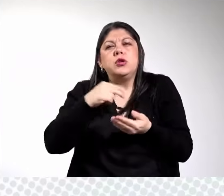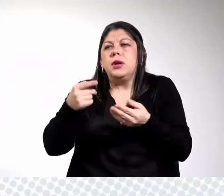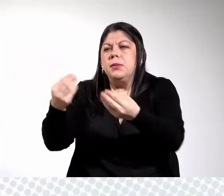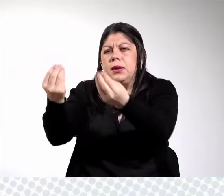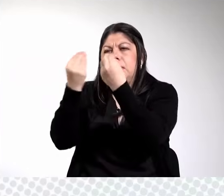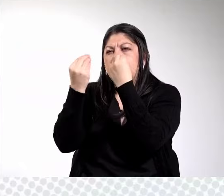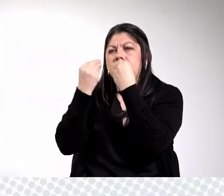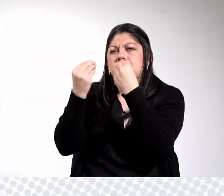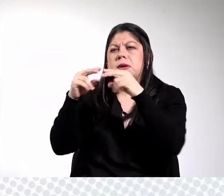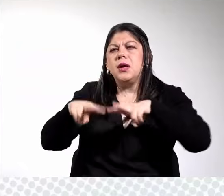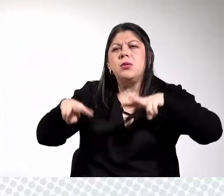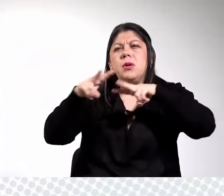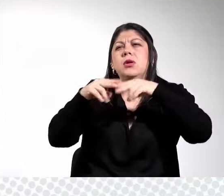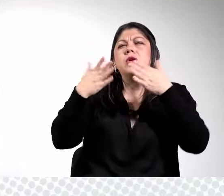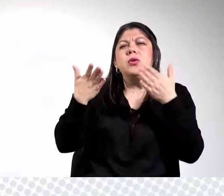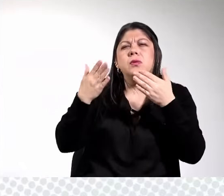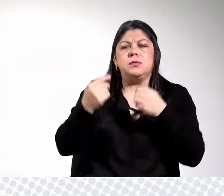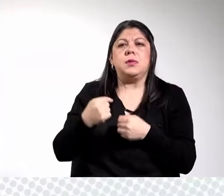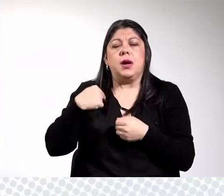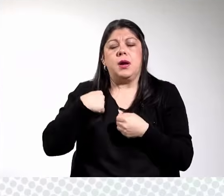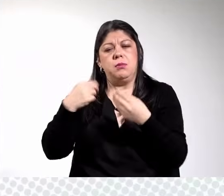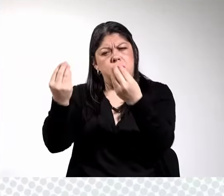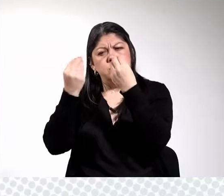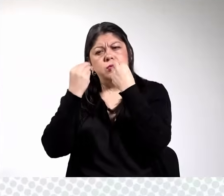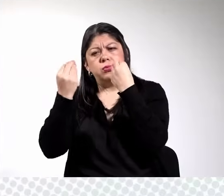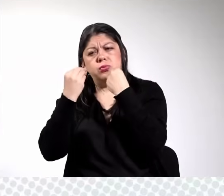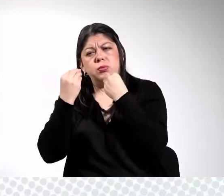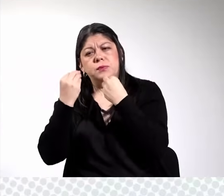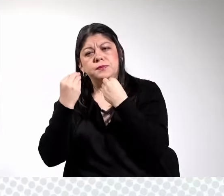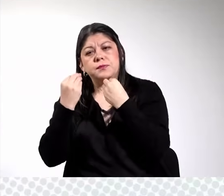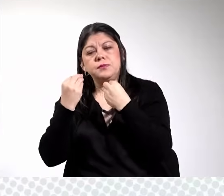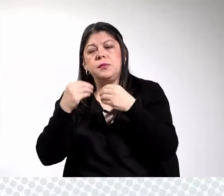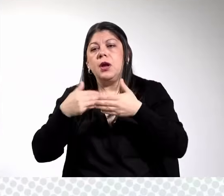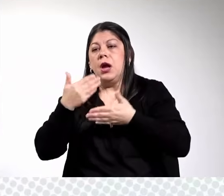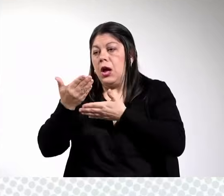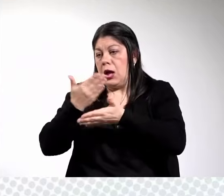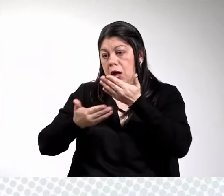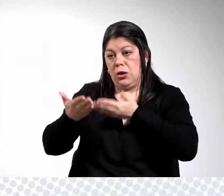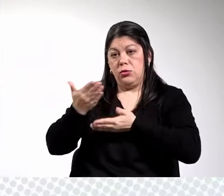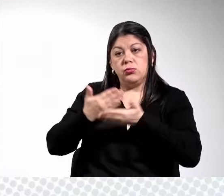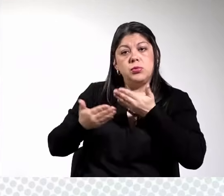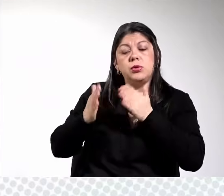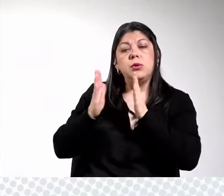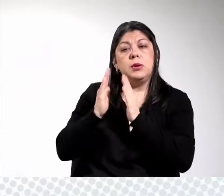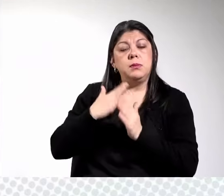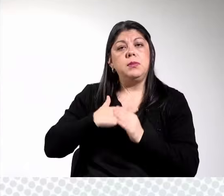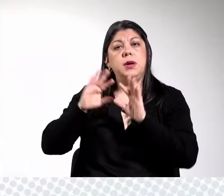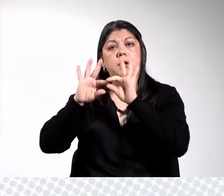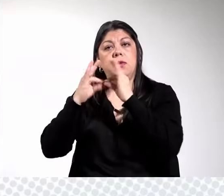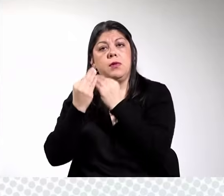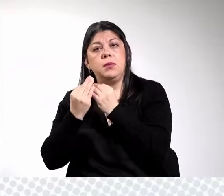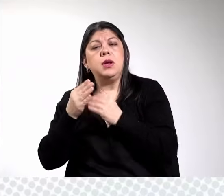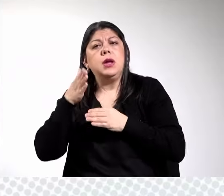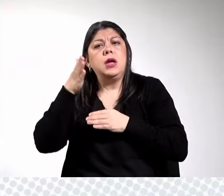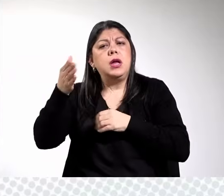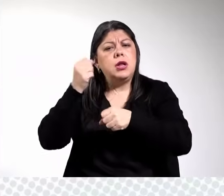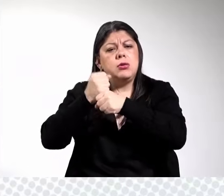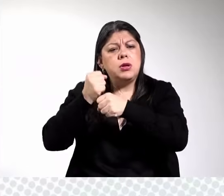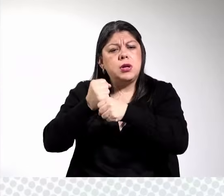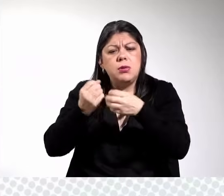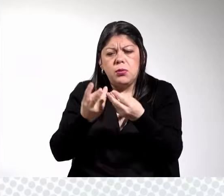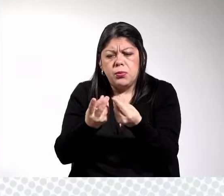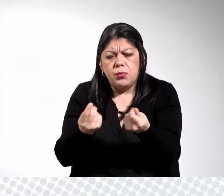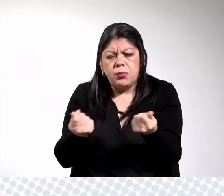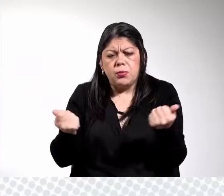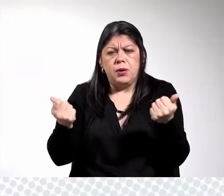esos valores? Bueno, a mí me trasladaron esos valores colaborando en mi familia, estando ahí presente en el campo, tocando la tierra,